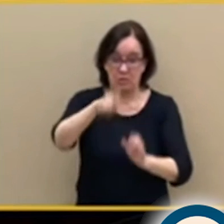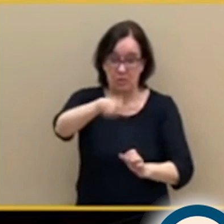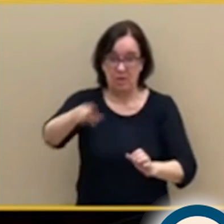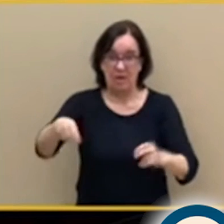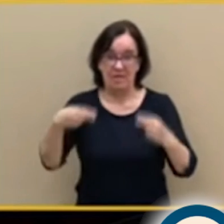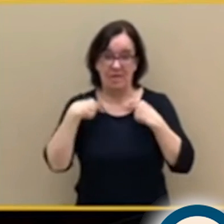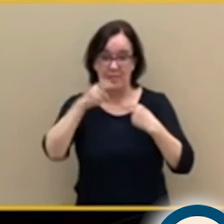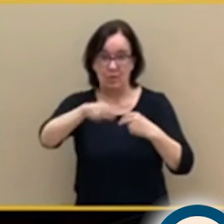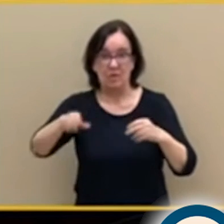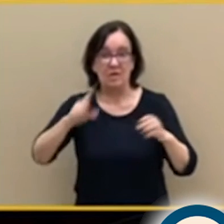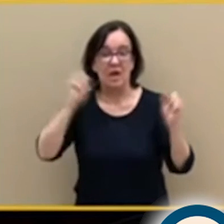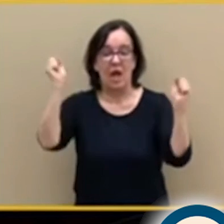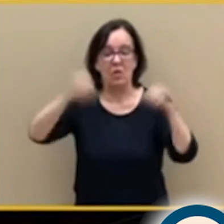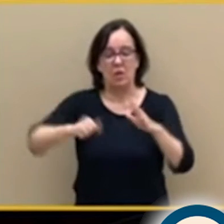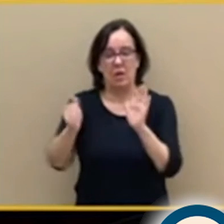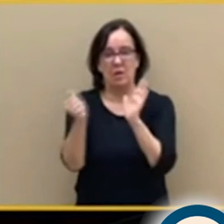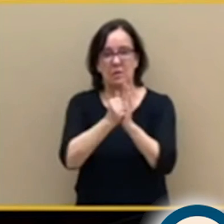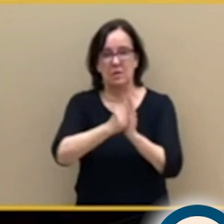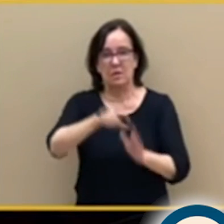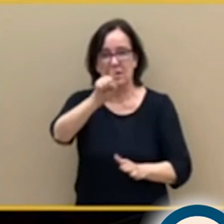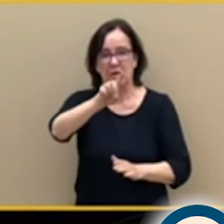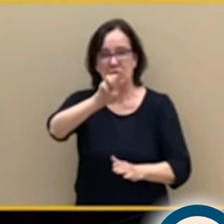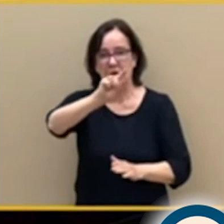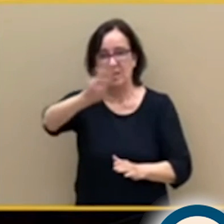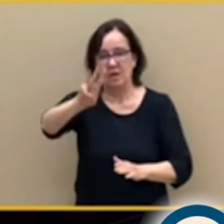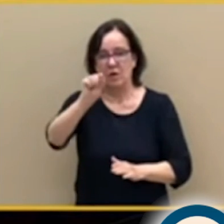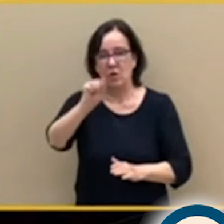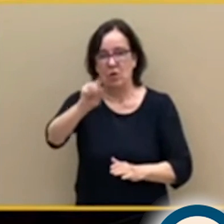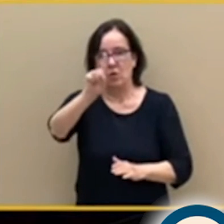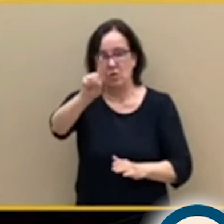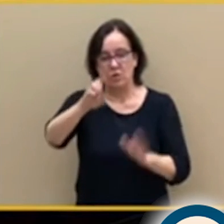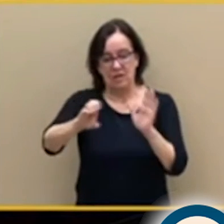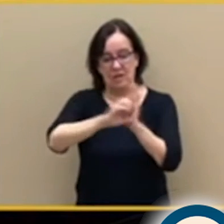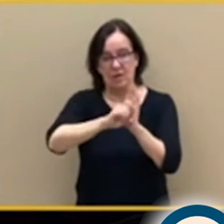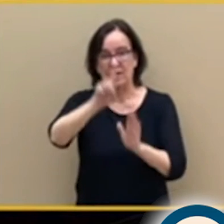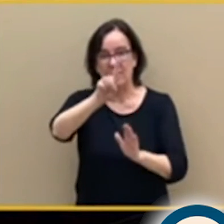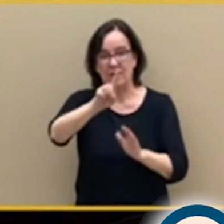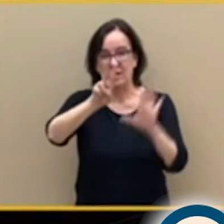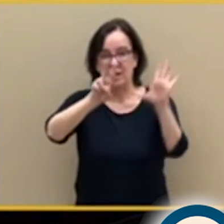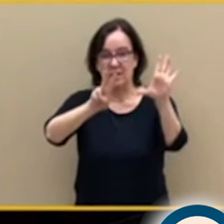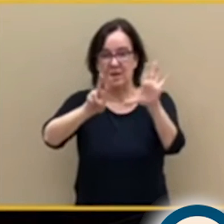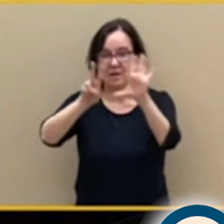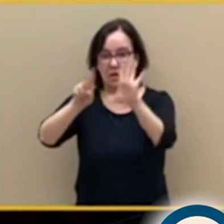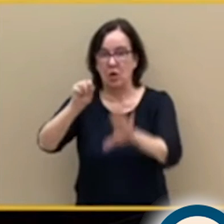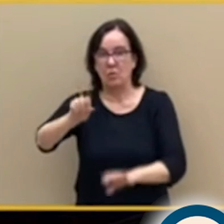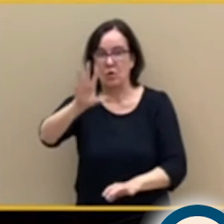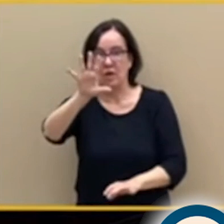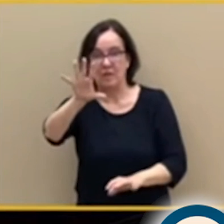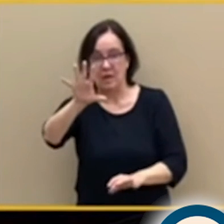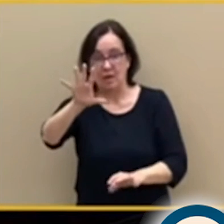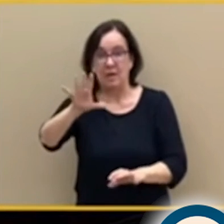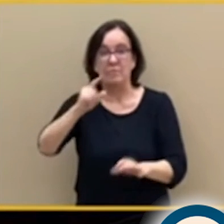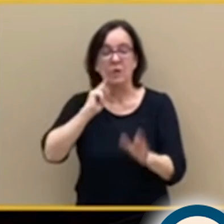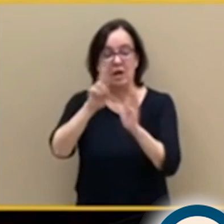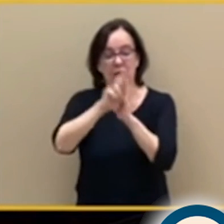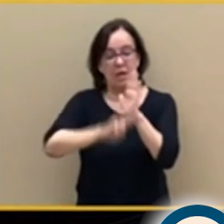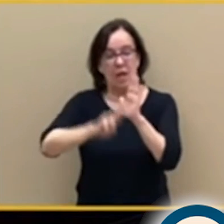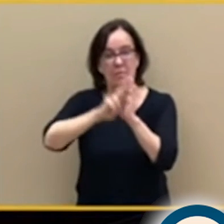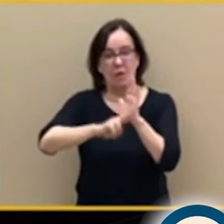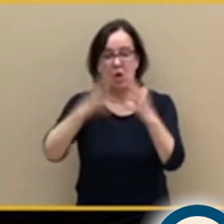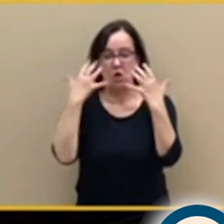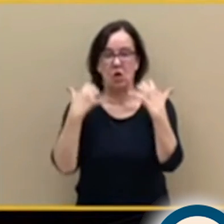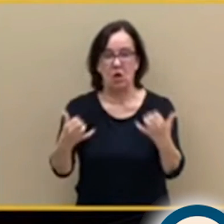de la Constitución y 177.5 del Reglamento del Congreso de los Diputados, se entiende rechazada la